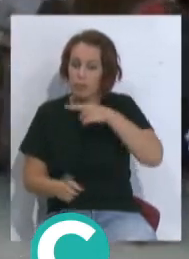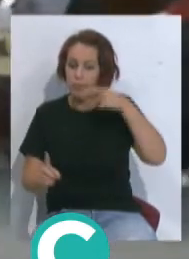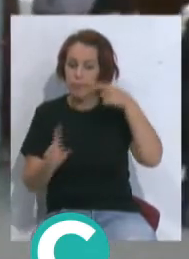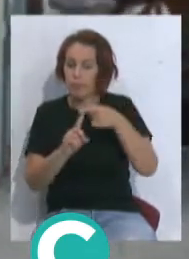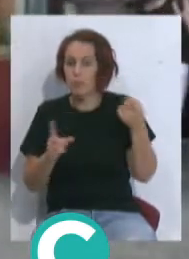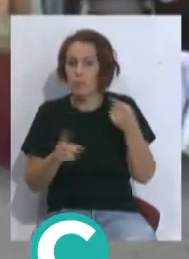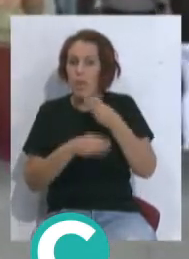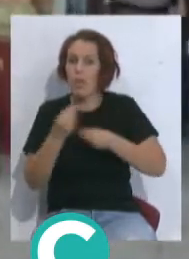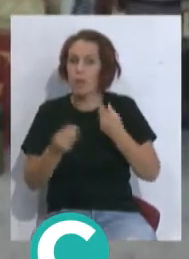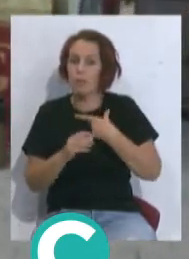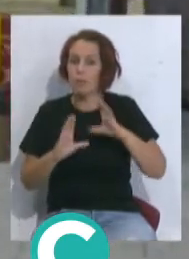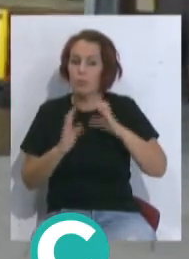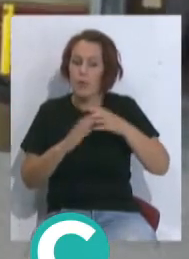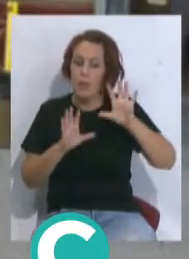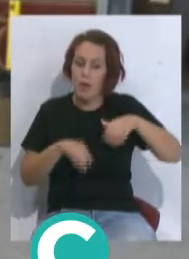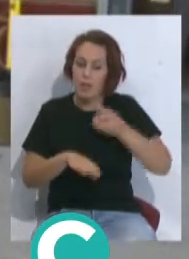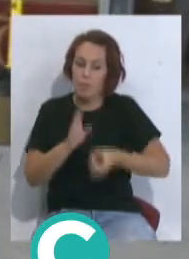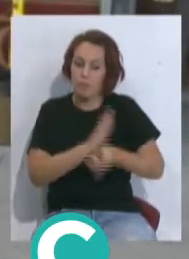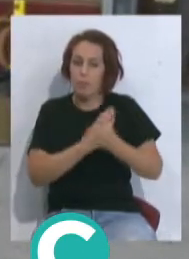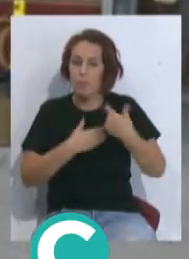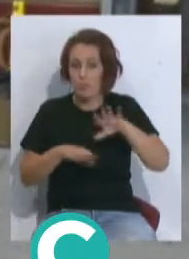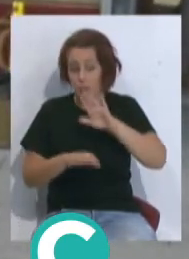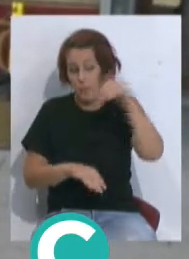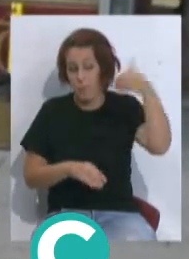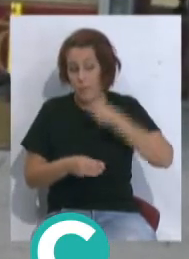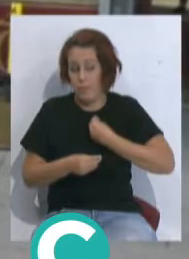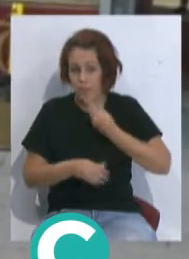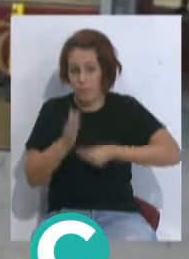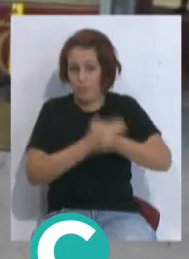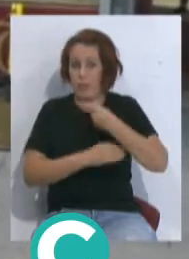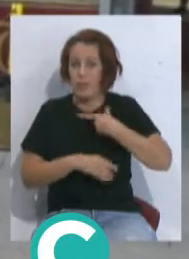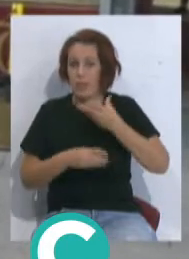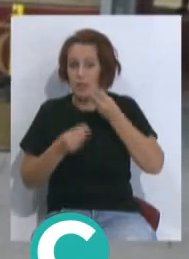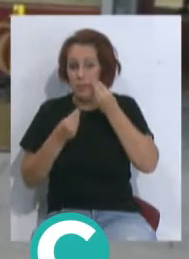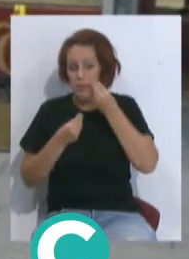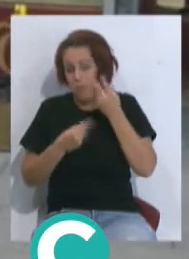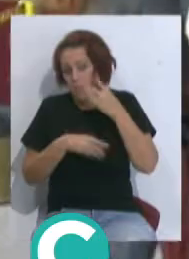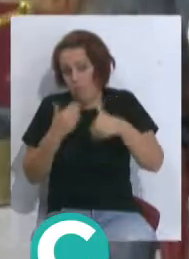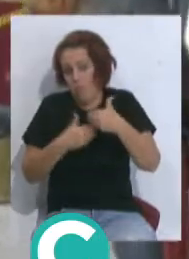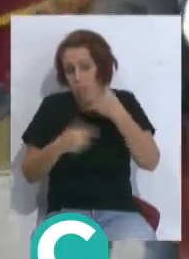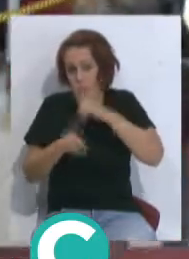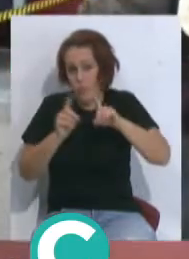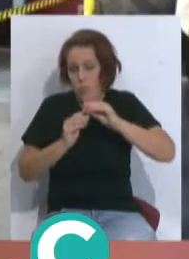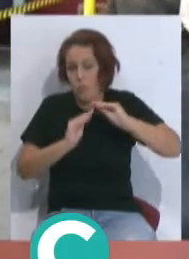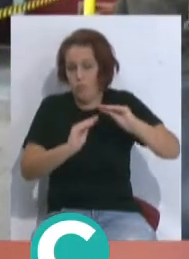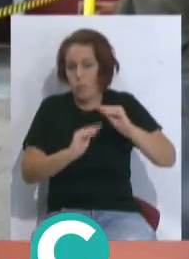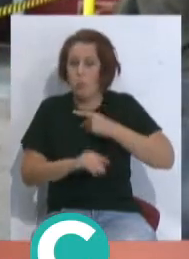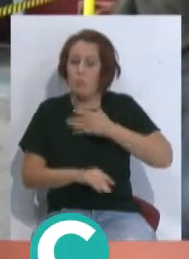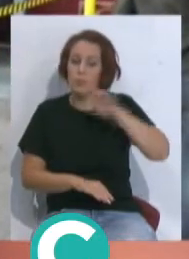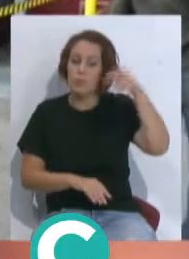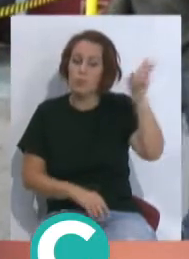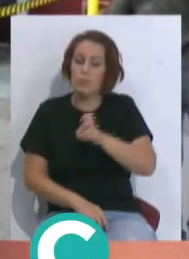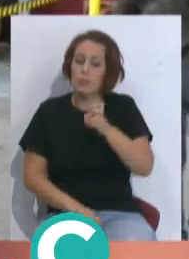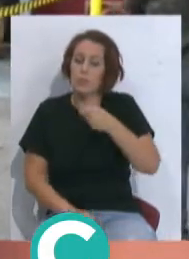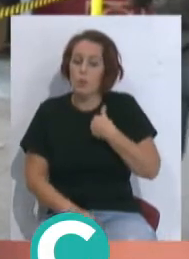a hacer una agrupación de Cádiz, aunque sea de fuera y tenga su historia. Es decir, yo vengo de fuera, voy a